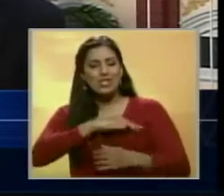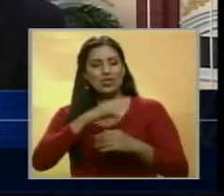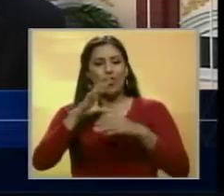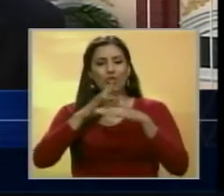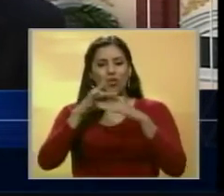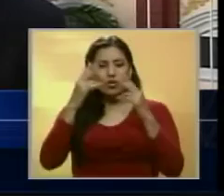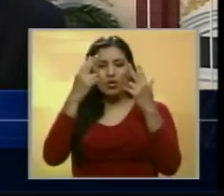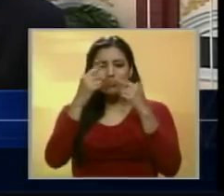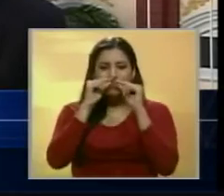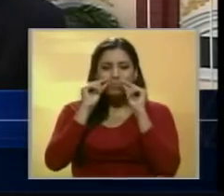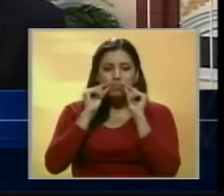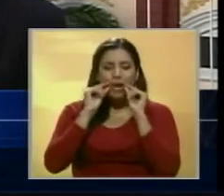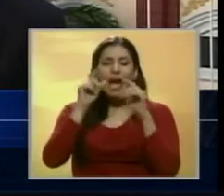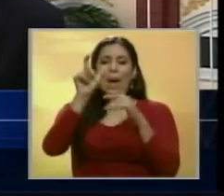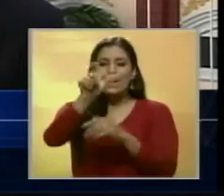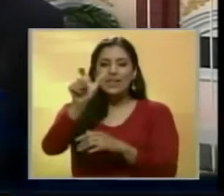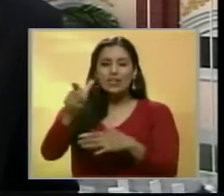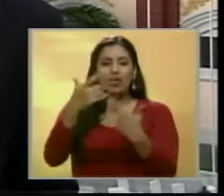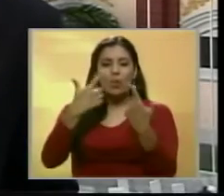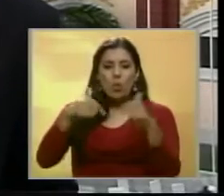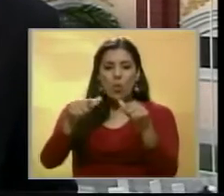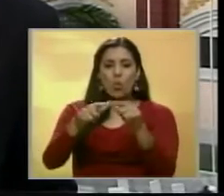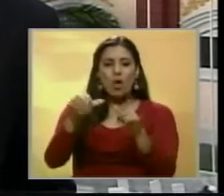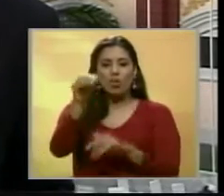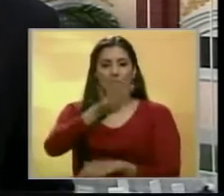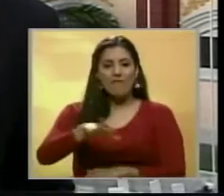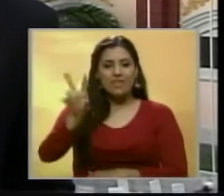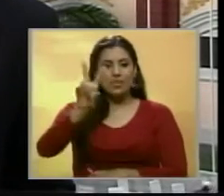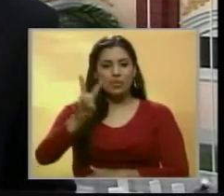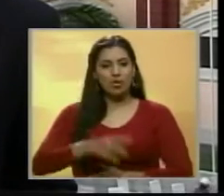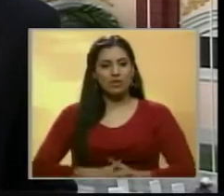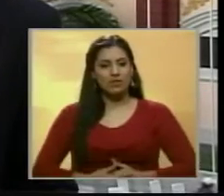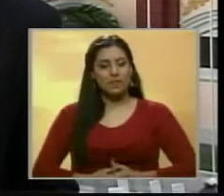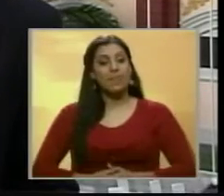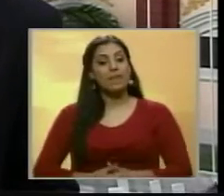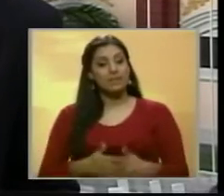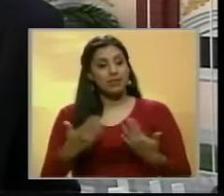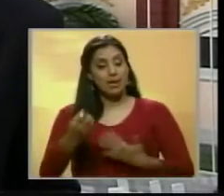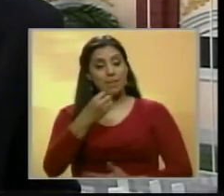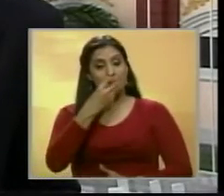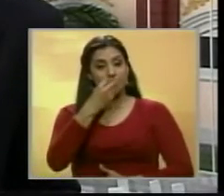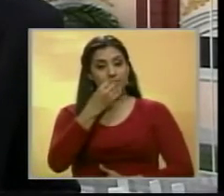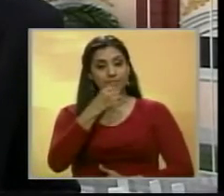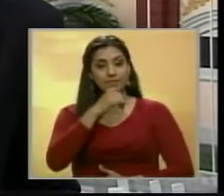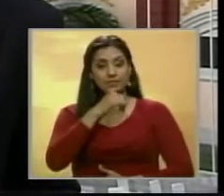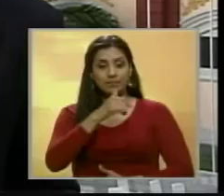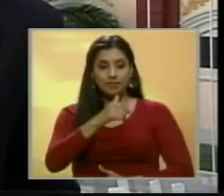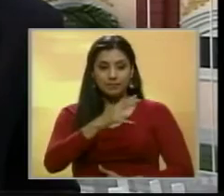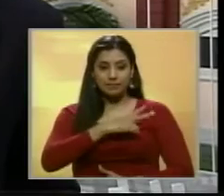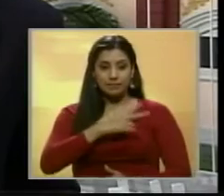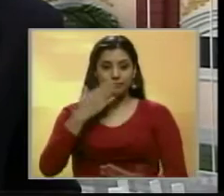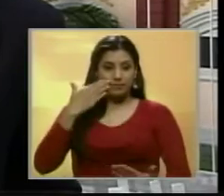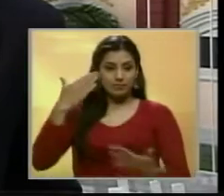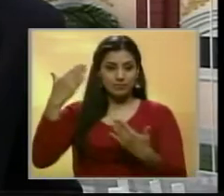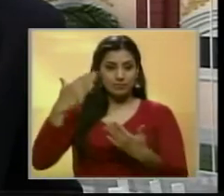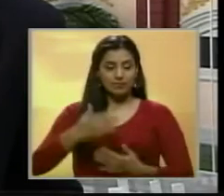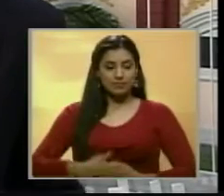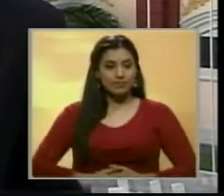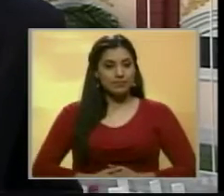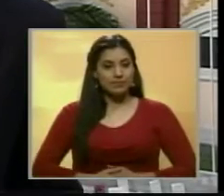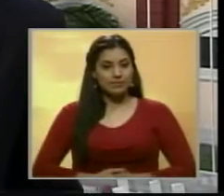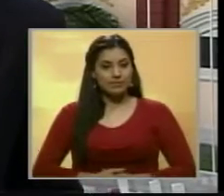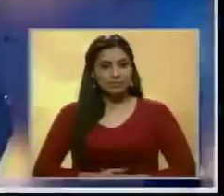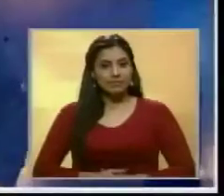dispositivos a los centros asistenciales a lo largo del territorio nacional. Desde el Palacio de Miraflores, Rafael Aníbal Camacho,